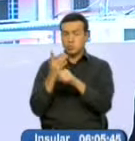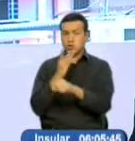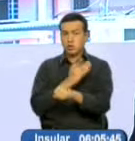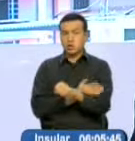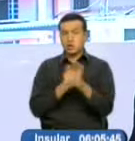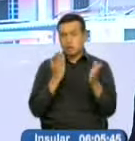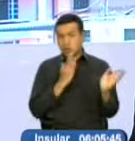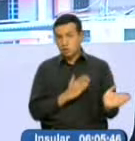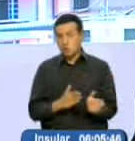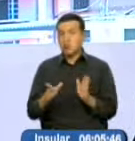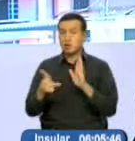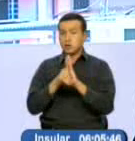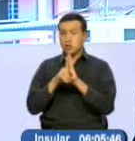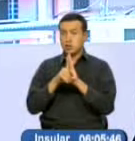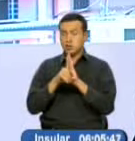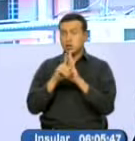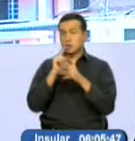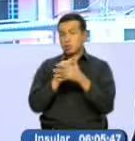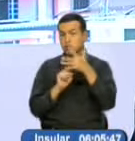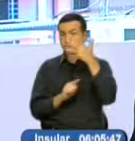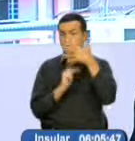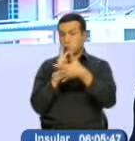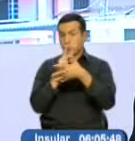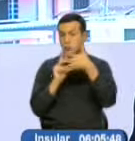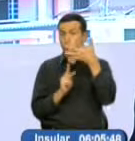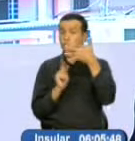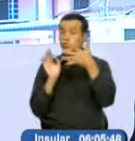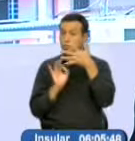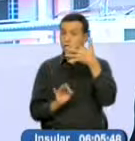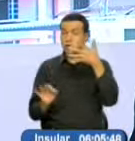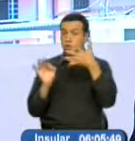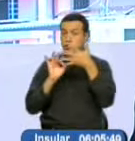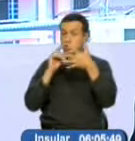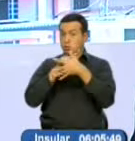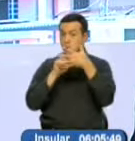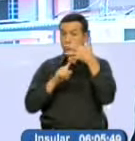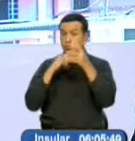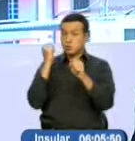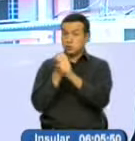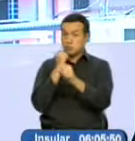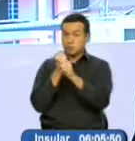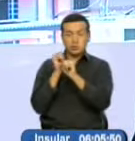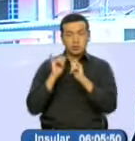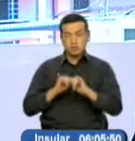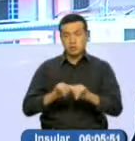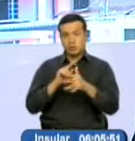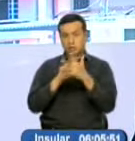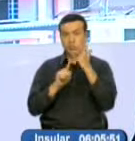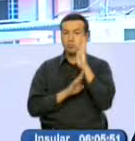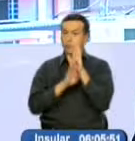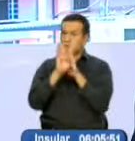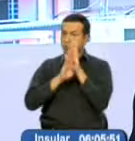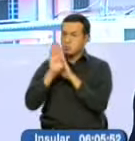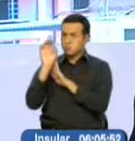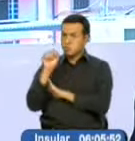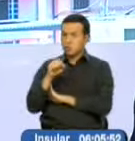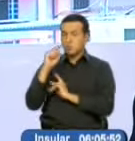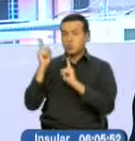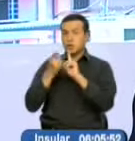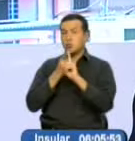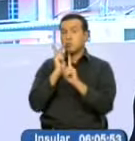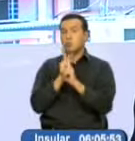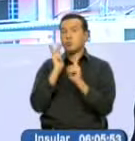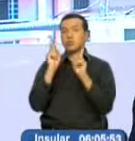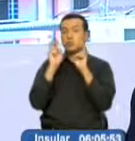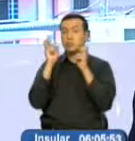política industrial, que tiene 5 ejes fundamentales, los cuales lo estamos trabajando y creo que es el momento, insisto, de potencializarlo. El primer eje tiene que